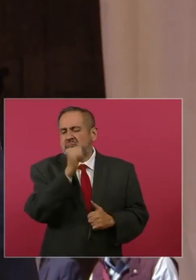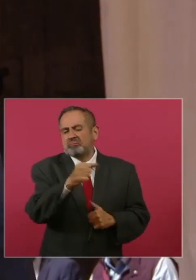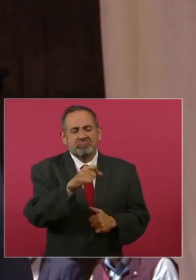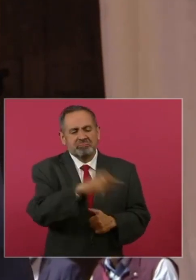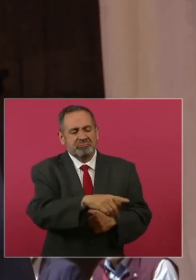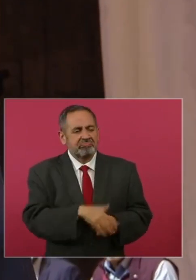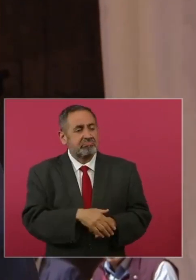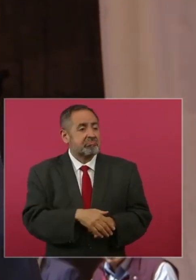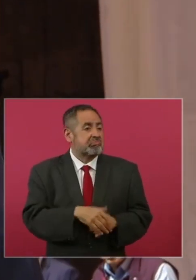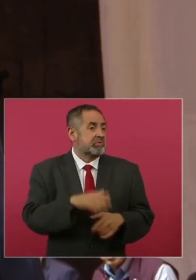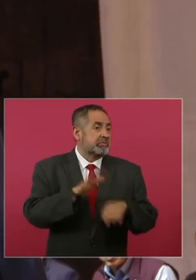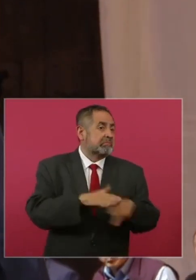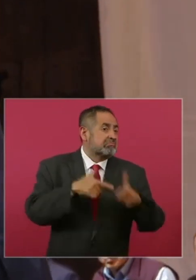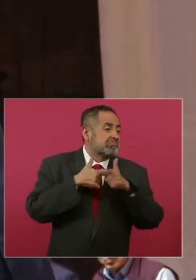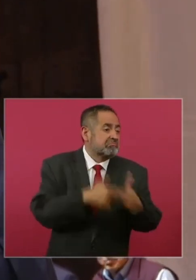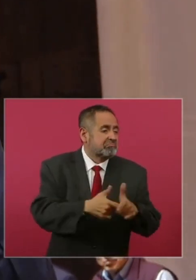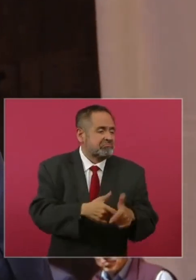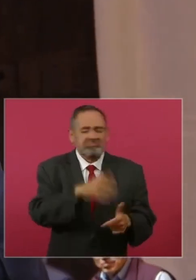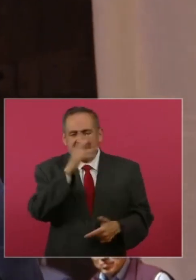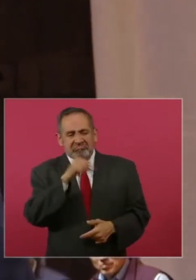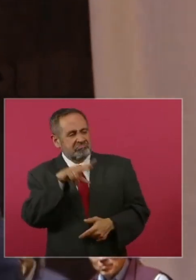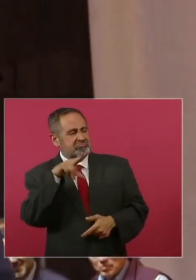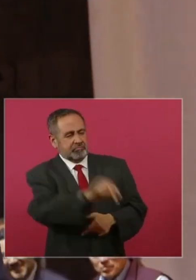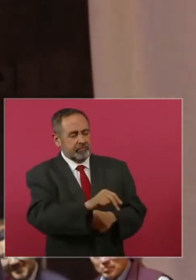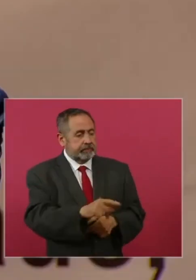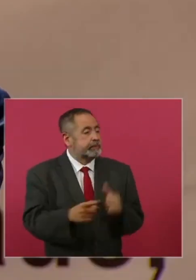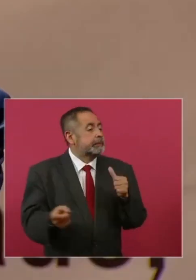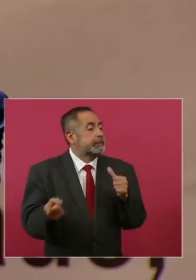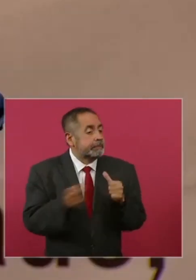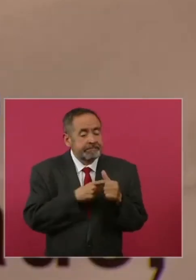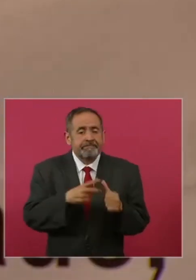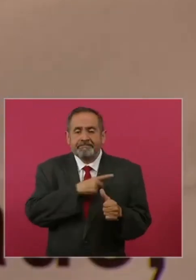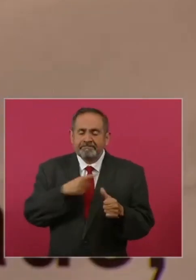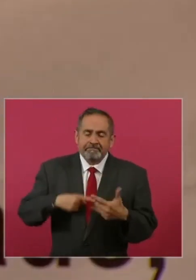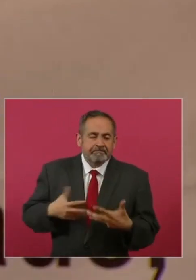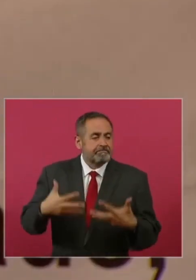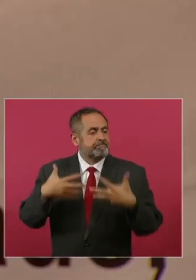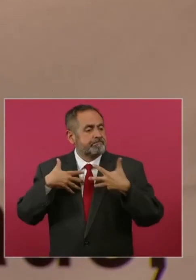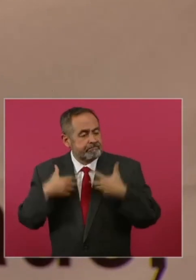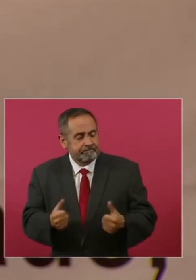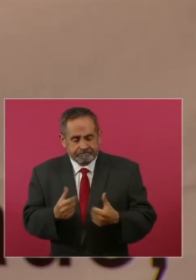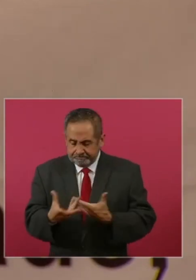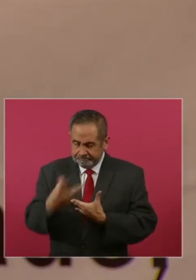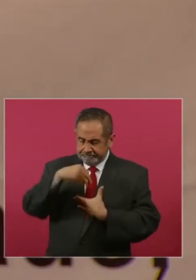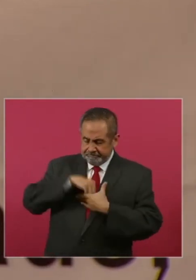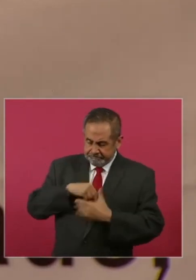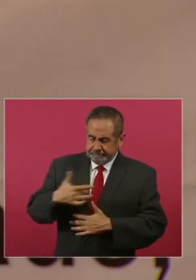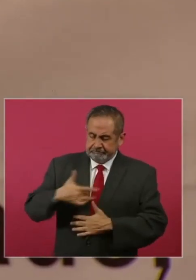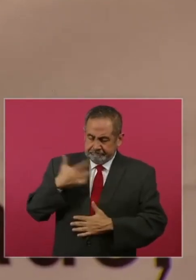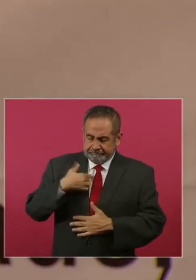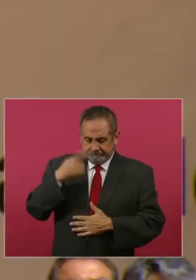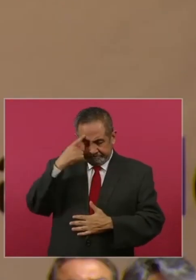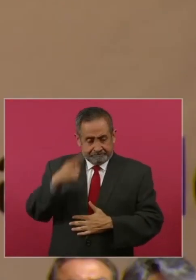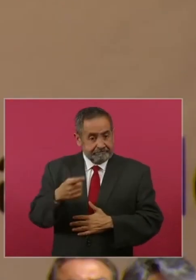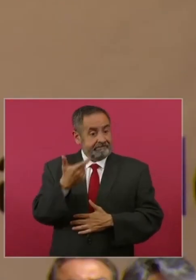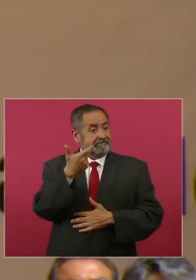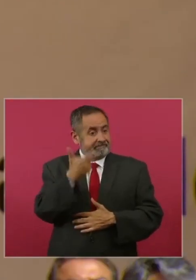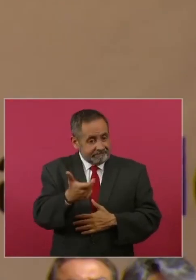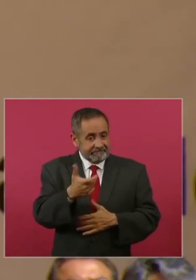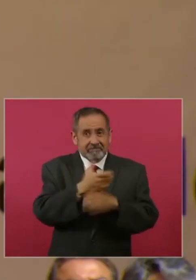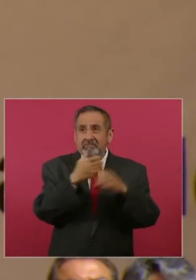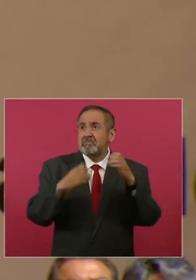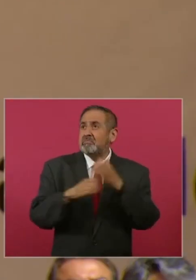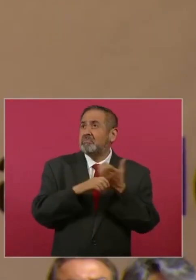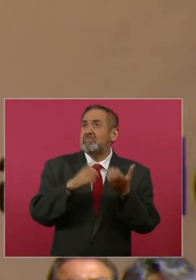love llegarán your neighbor, lejos you're not gonna get si very no far. Comprenden e internalizan if you don't que el dinero y lo